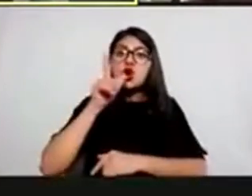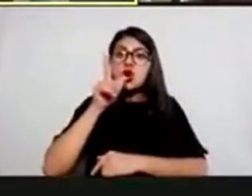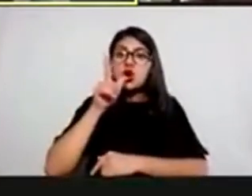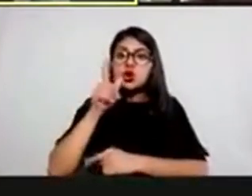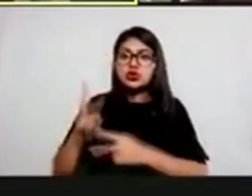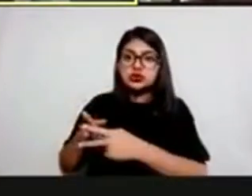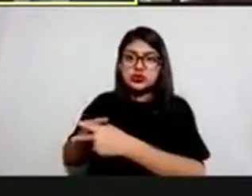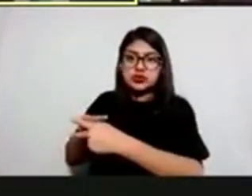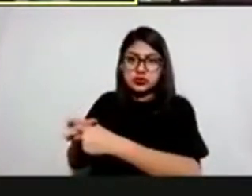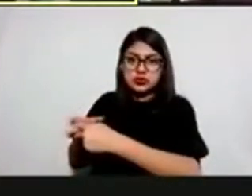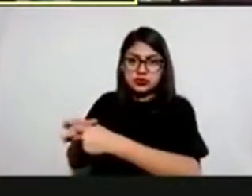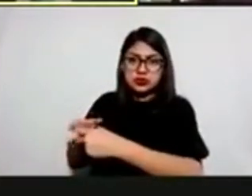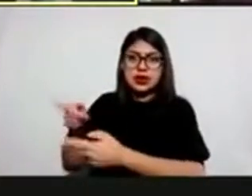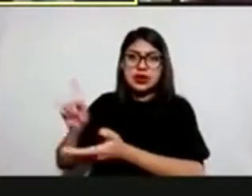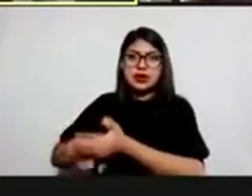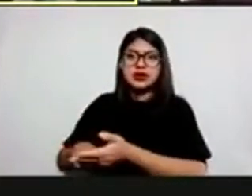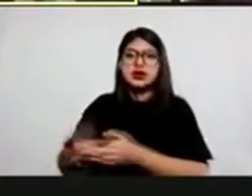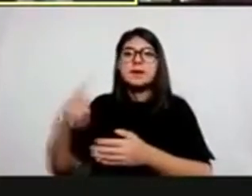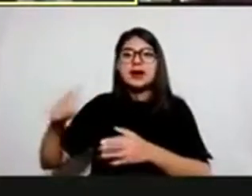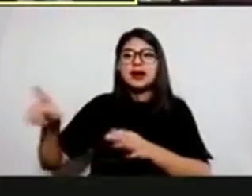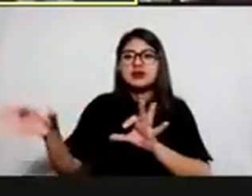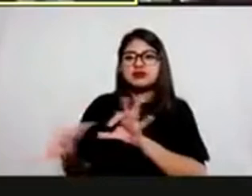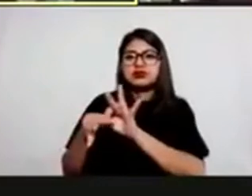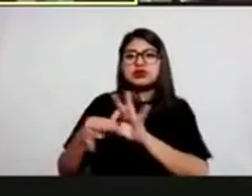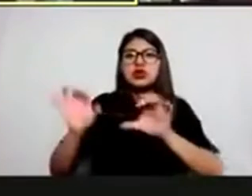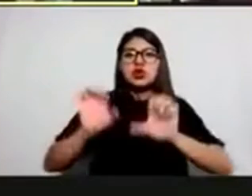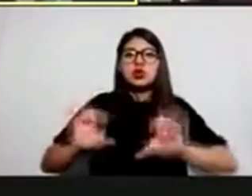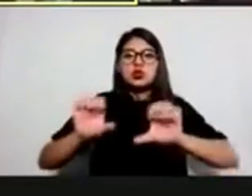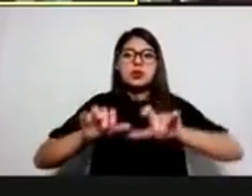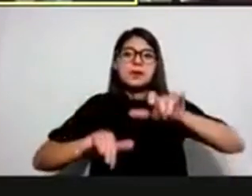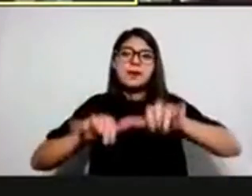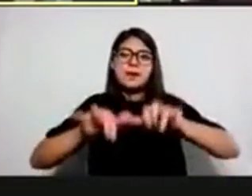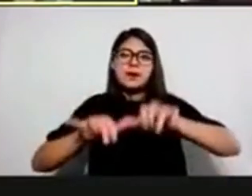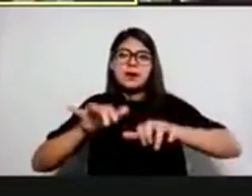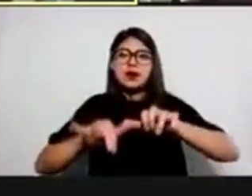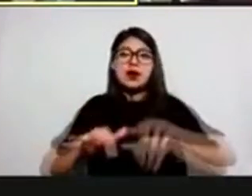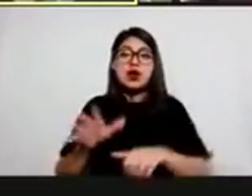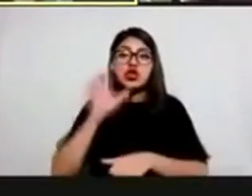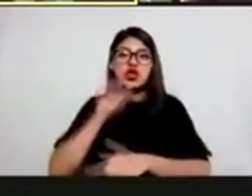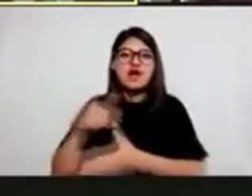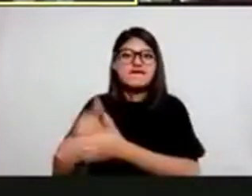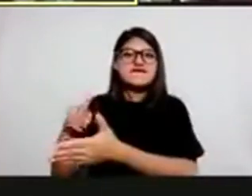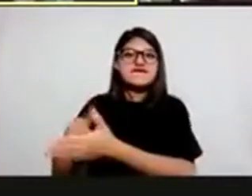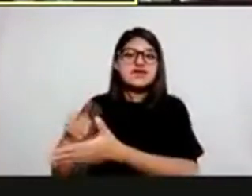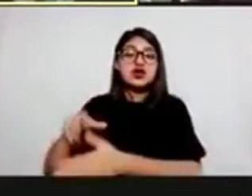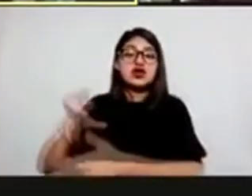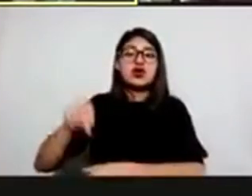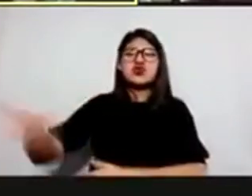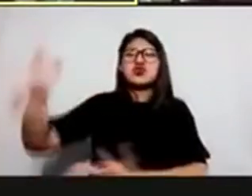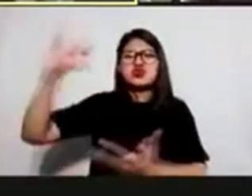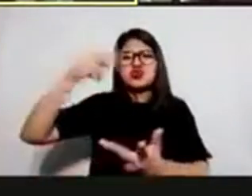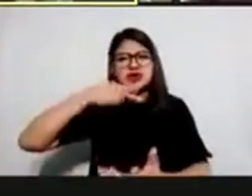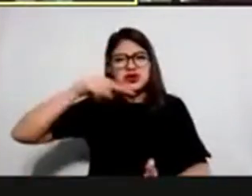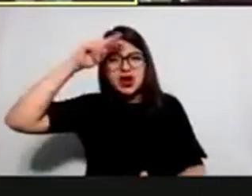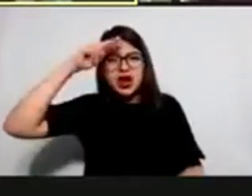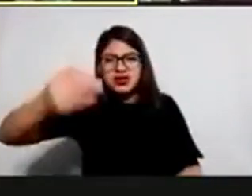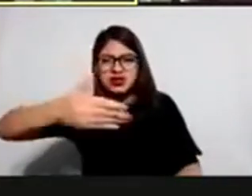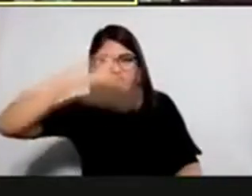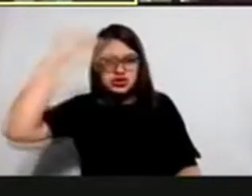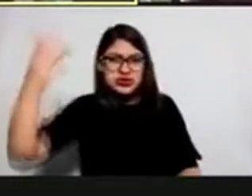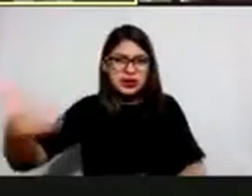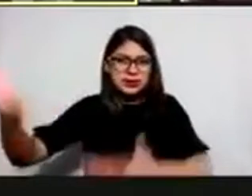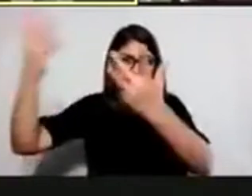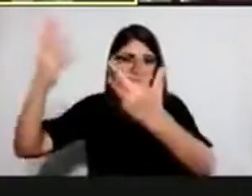del instituto. Se les tachó de ignorantes por no conocer un supuesto protocolo, en el cual en el proyecto se